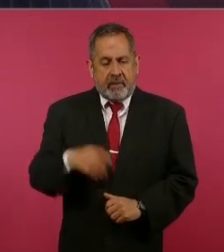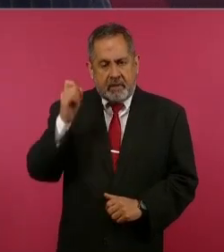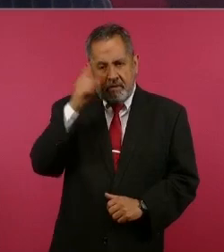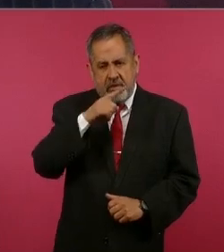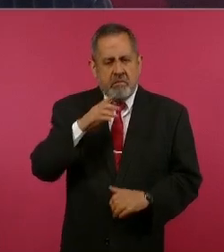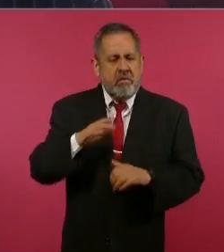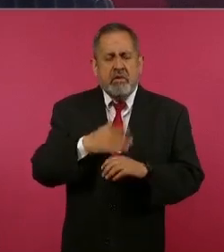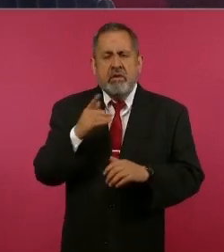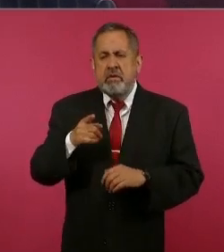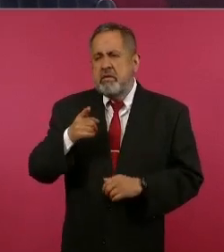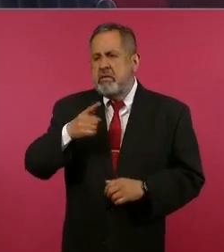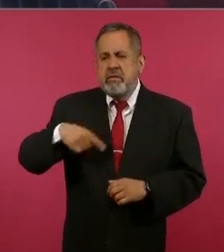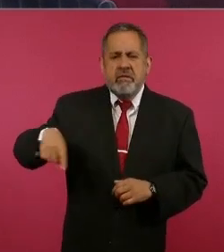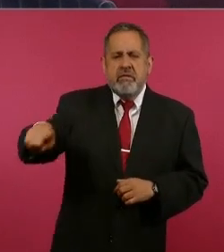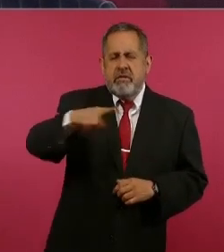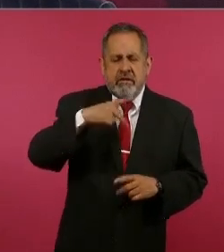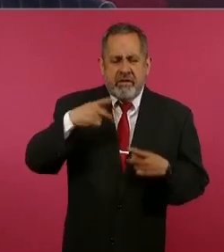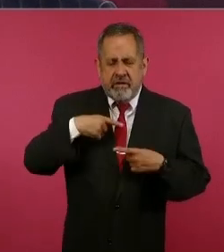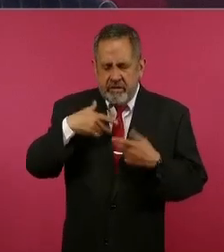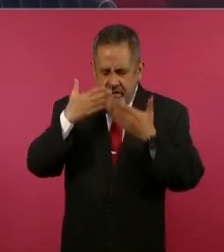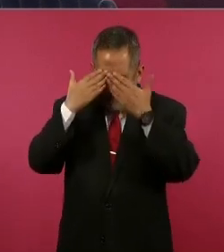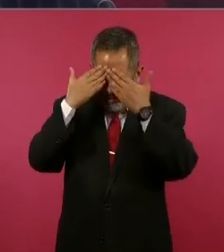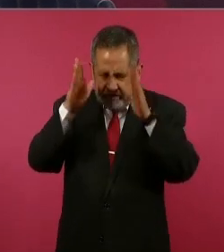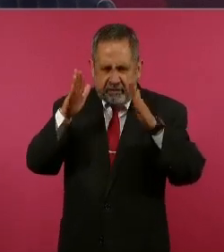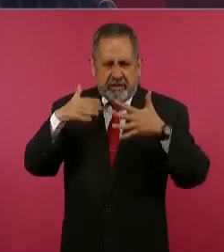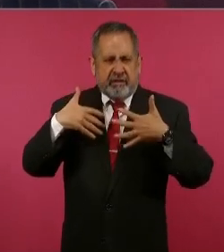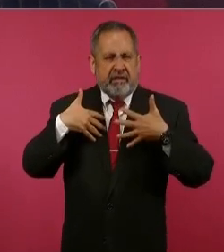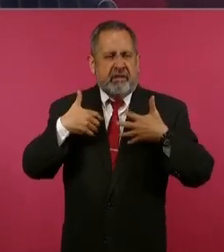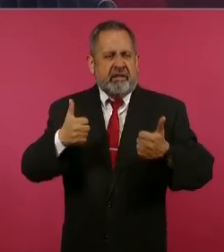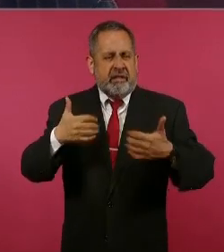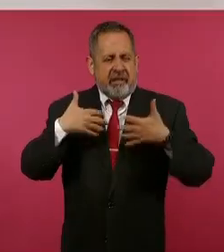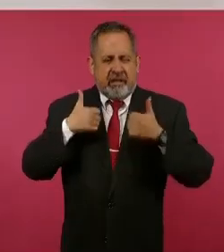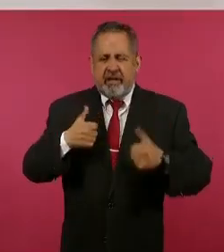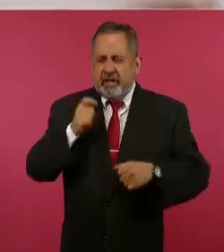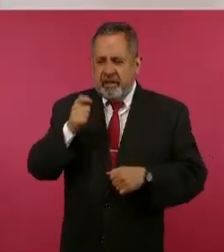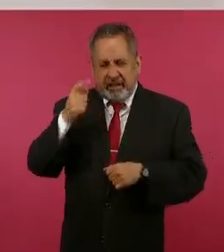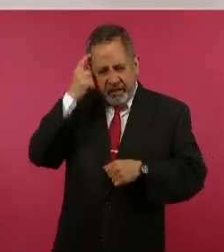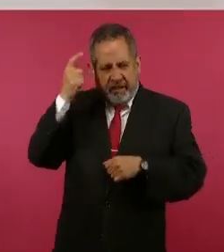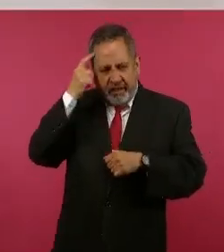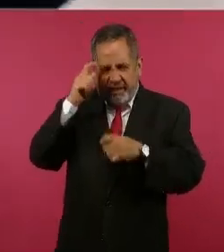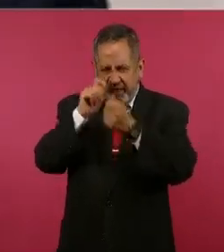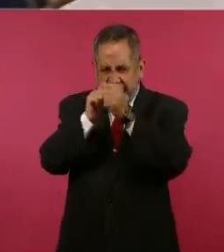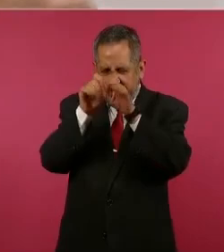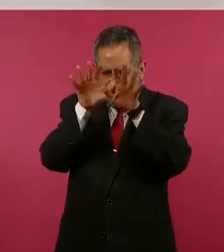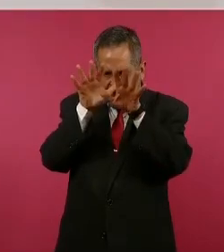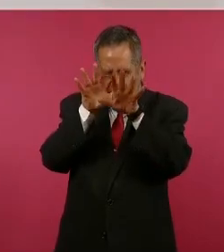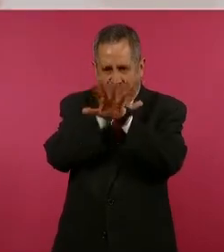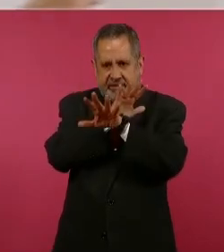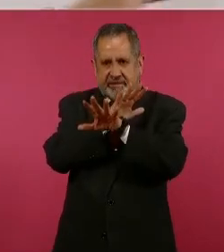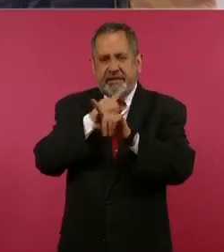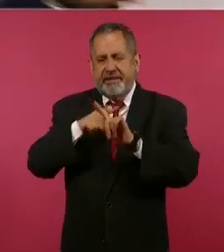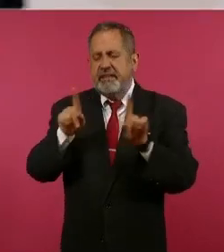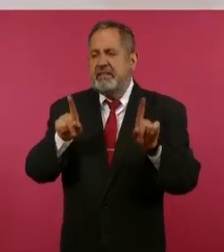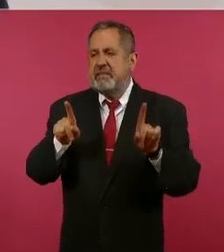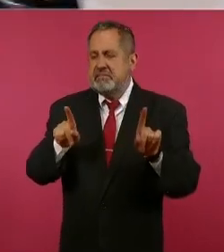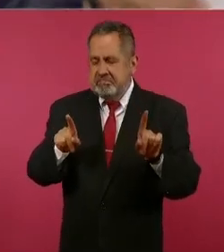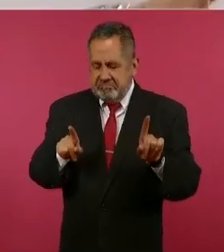mayor conciencia, lo que siempre digo. Ya cambió la mentalidad del pueblo y cuando cambia la mentalidad del pueblo, cambia